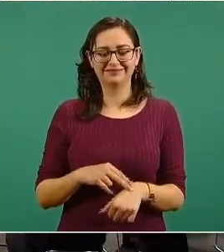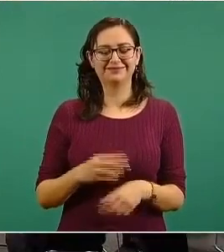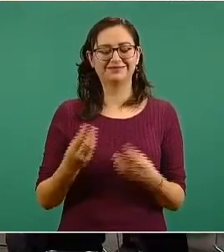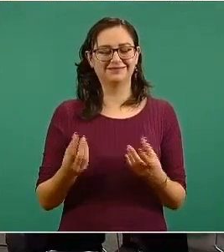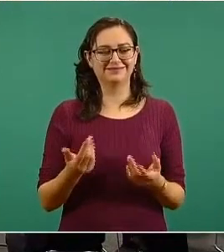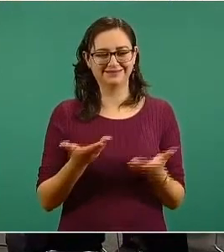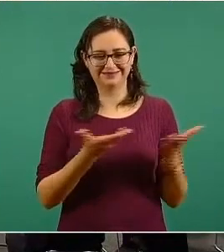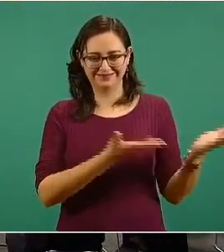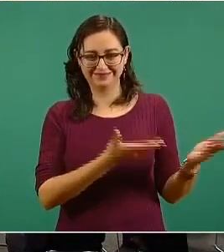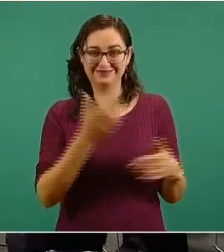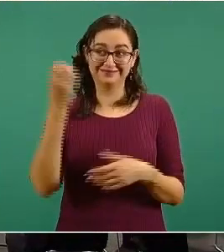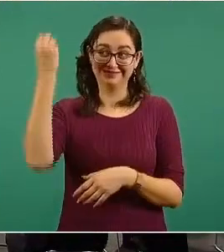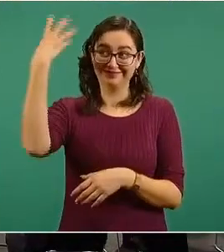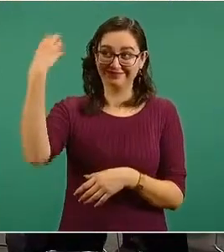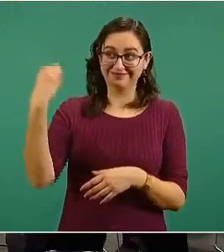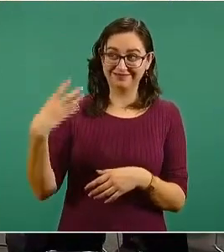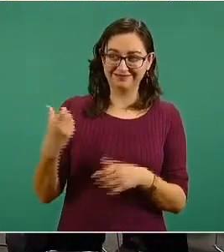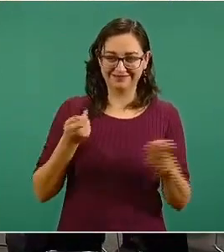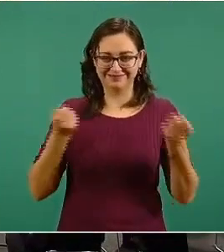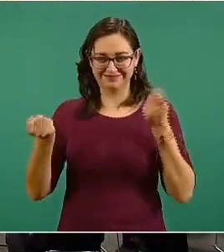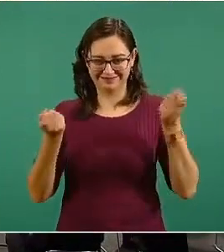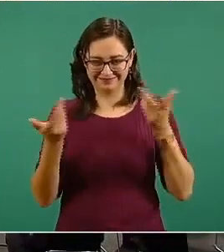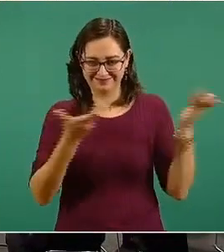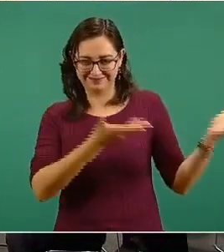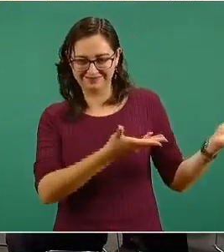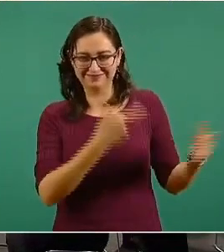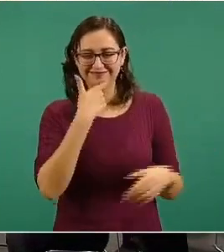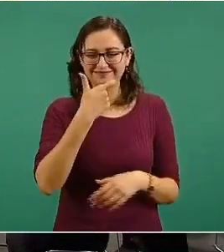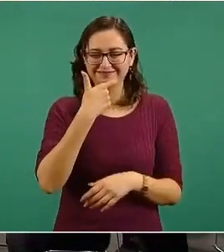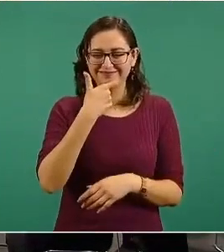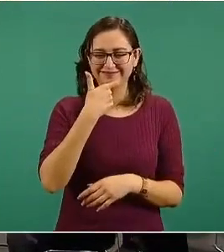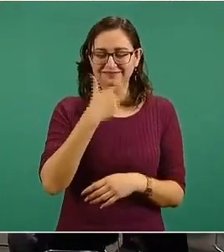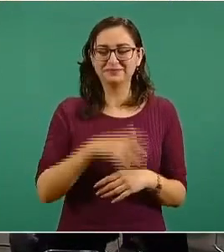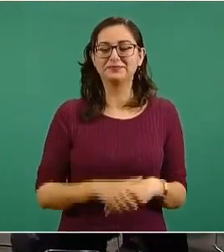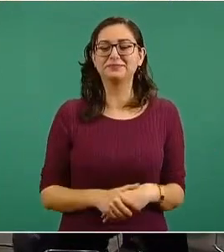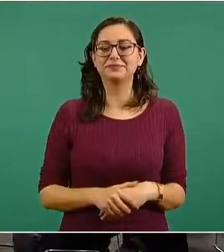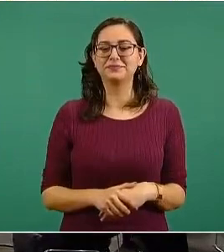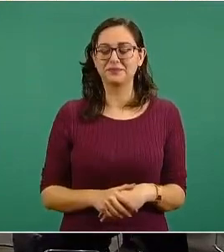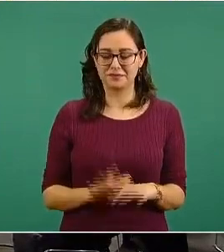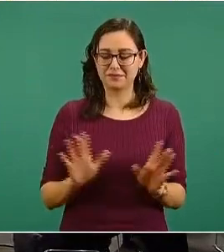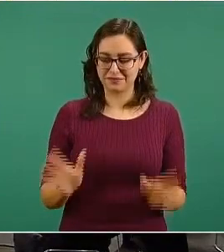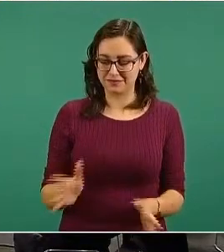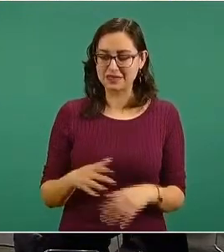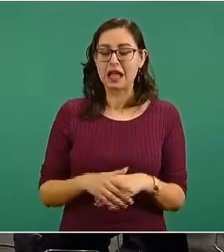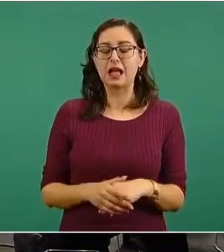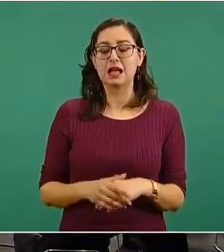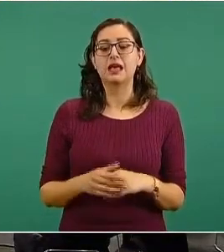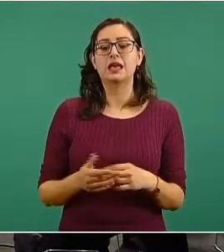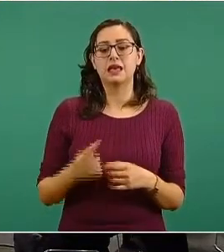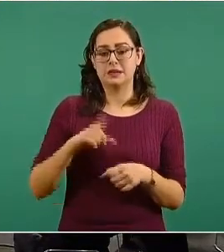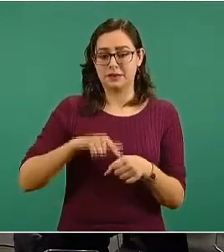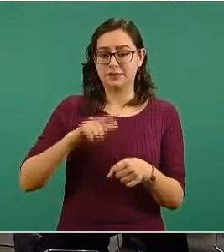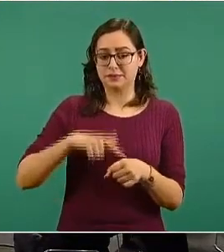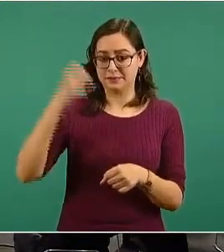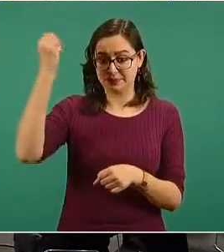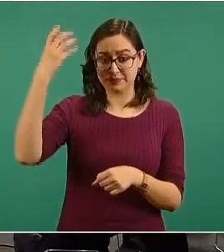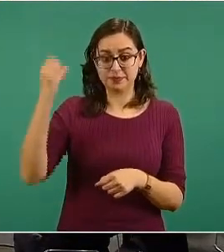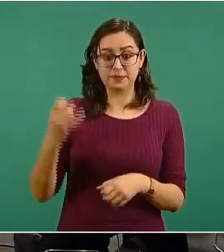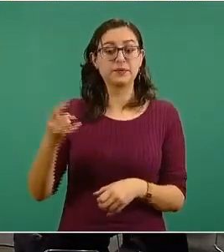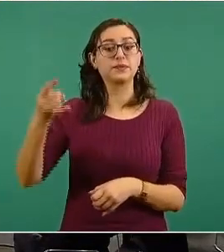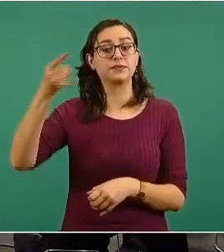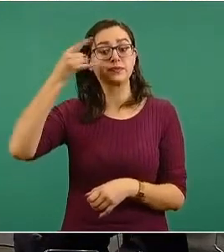pregunta. Los más fáciles, empezamos del menor riesgo al mayor riesgo, ¿no? Tenemos